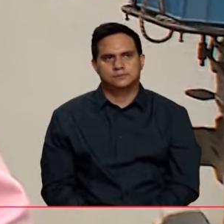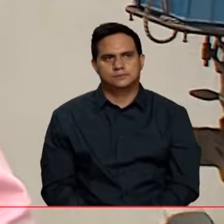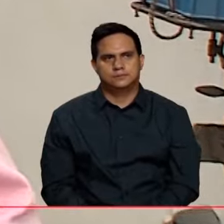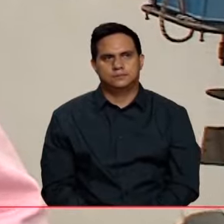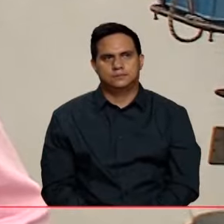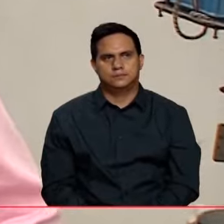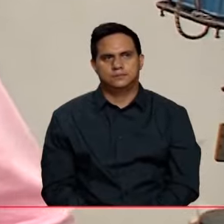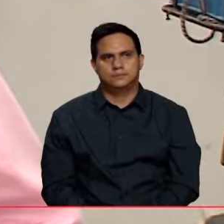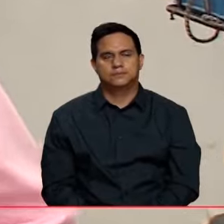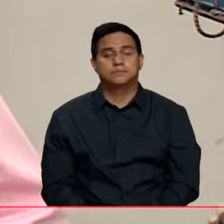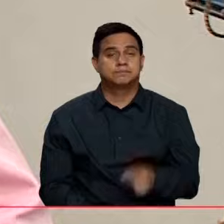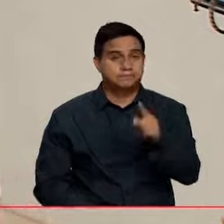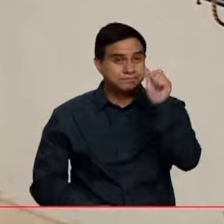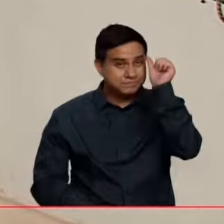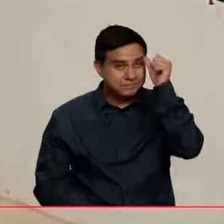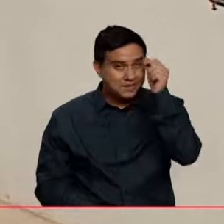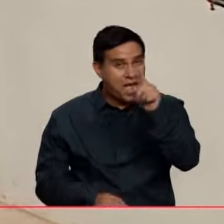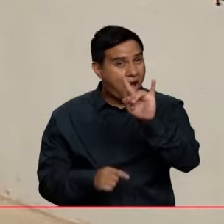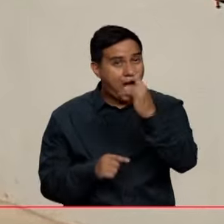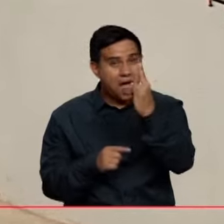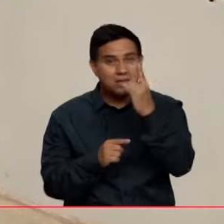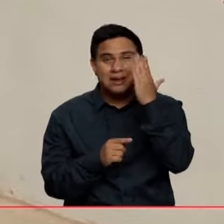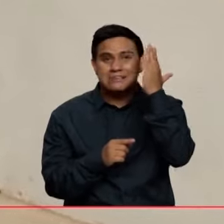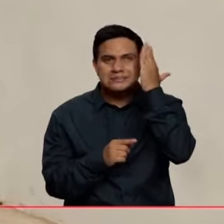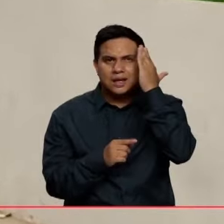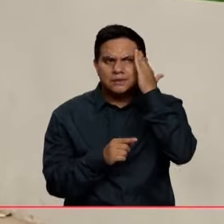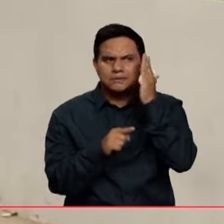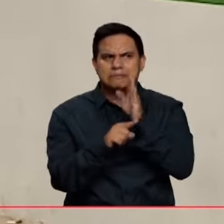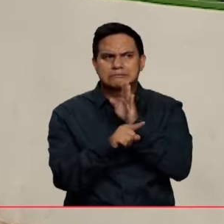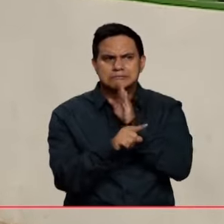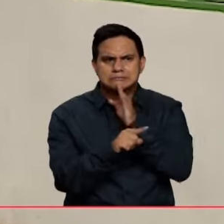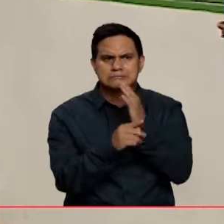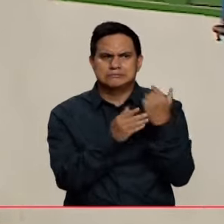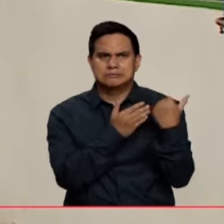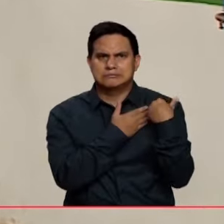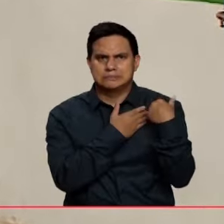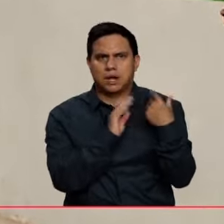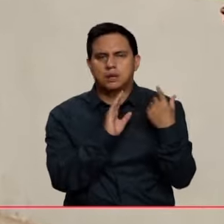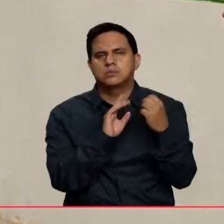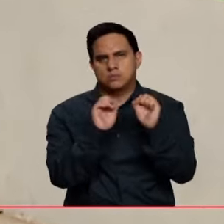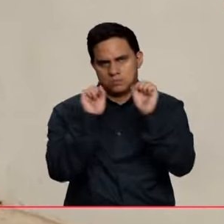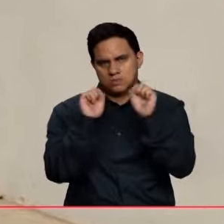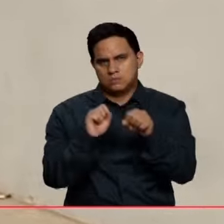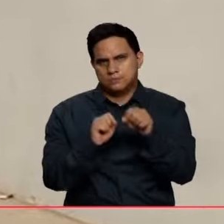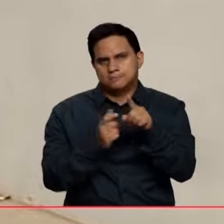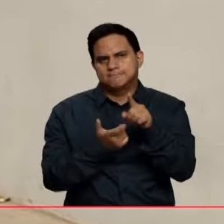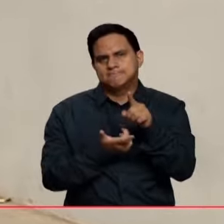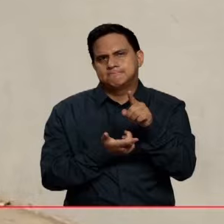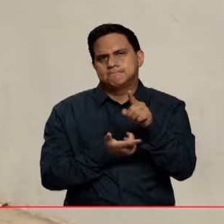Recuerden, si ustedes tienen información sobre este lamentable hecho que deja como saldo dos personas